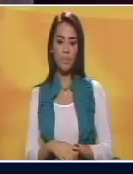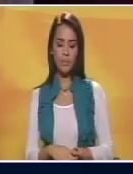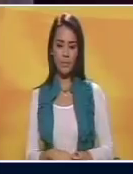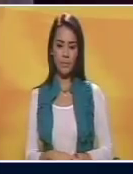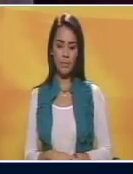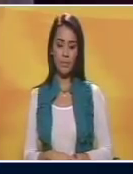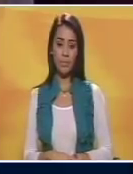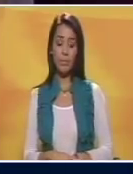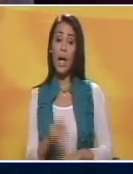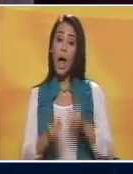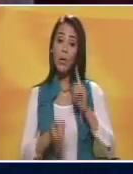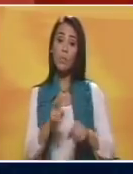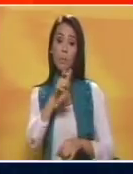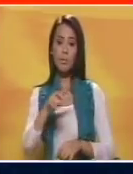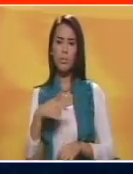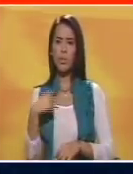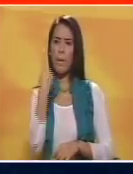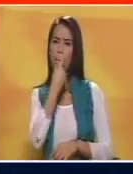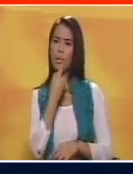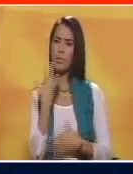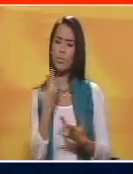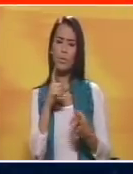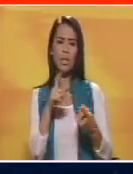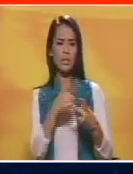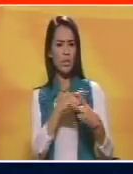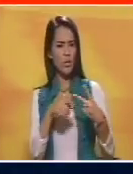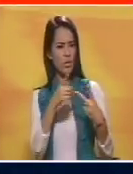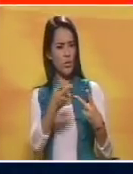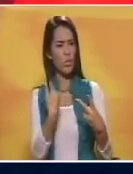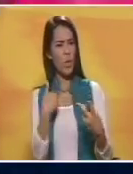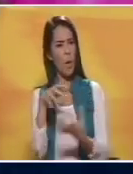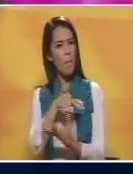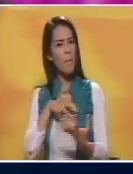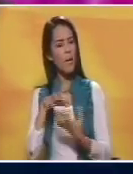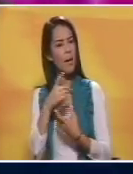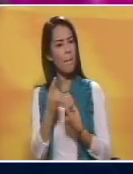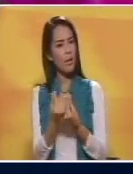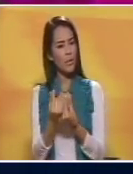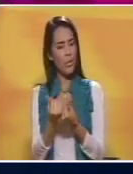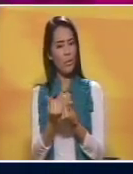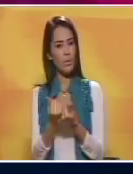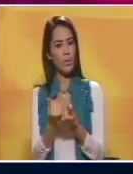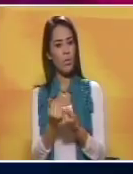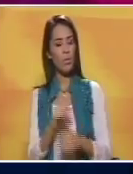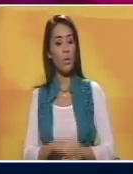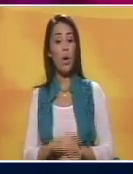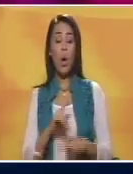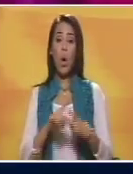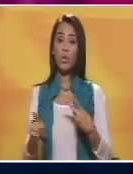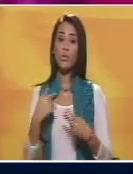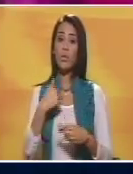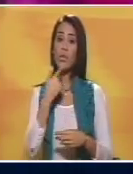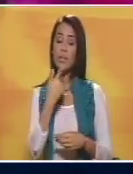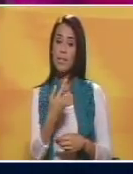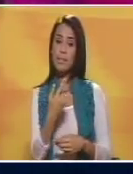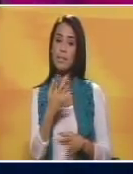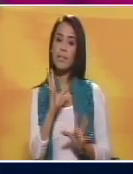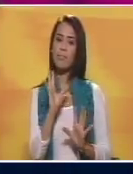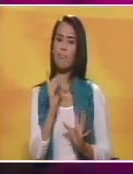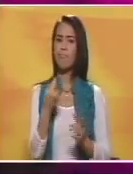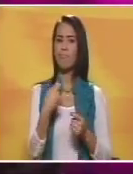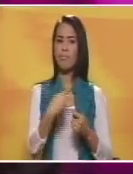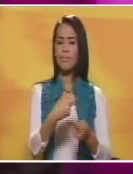opiniones. Algunas personas se preguntan si la pareja está pasando por una crisis económica, mientras que otros cuestionan que no haya elegido donar